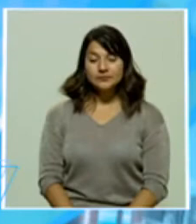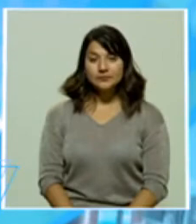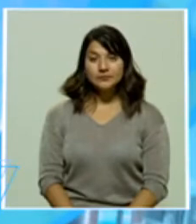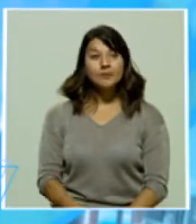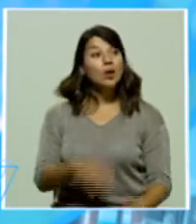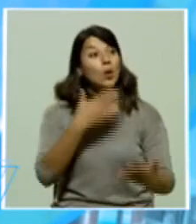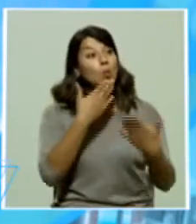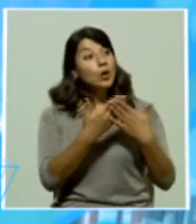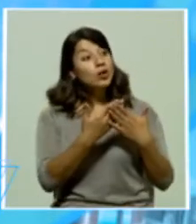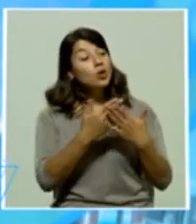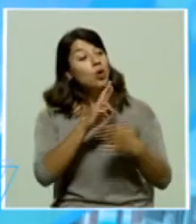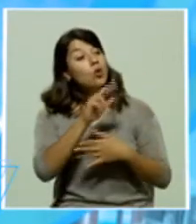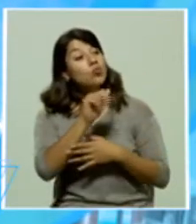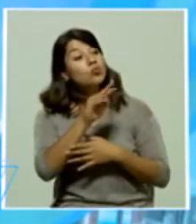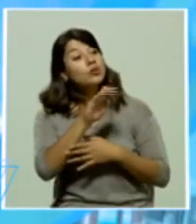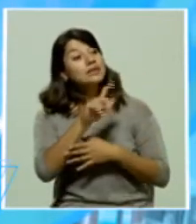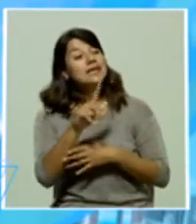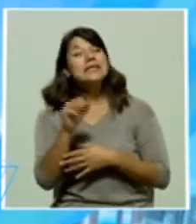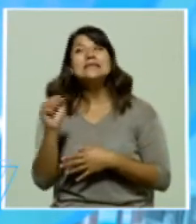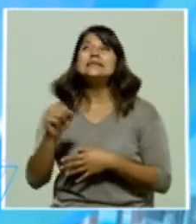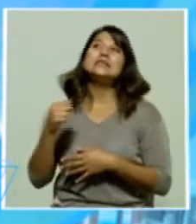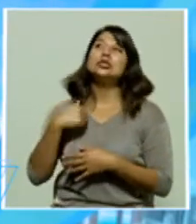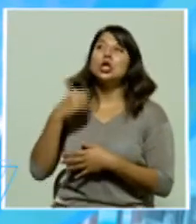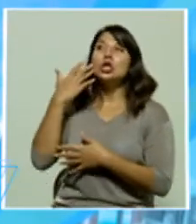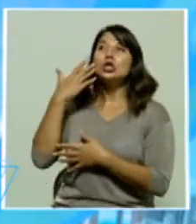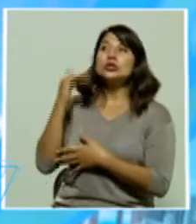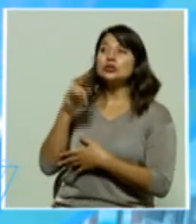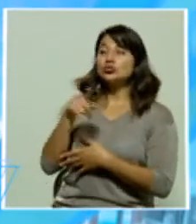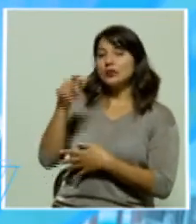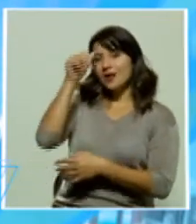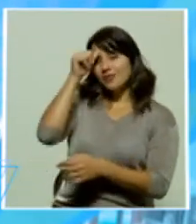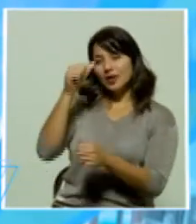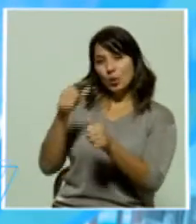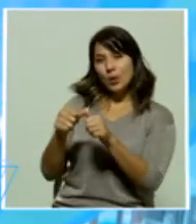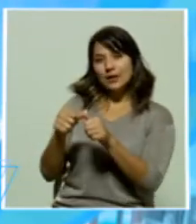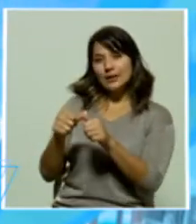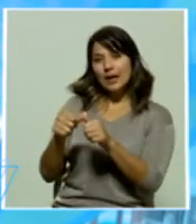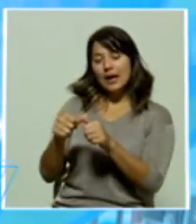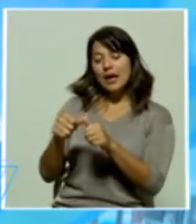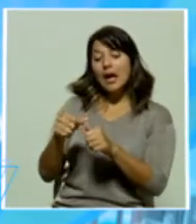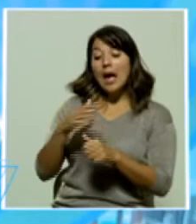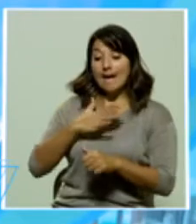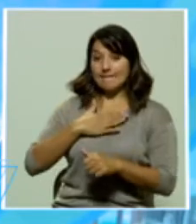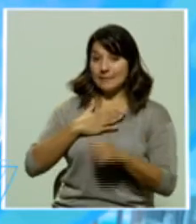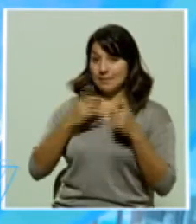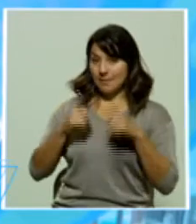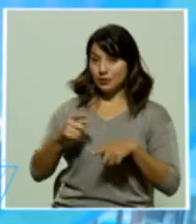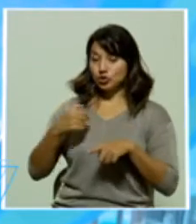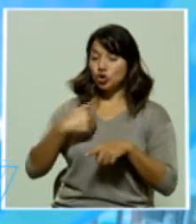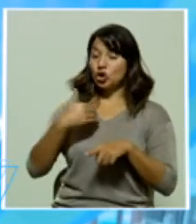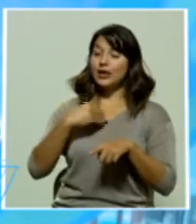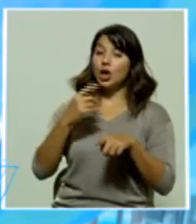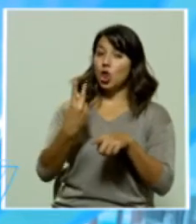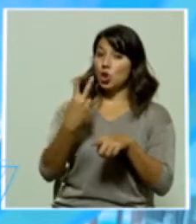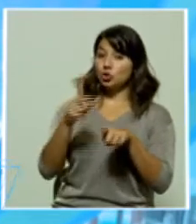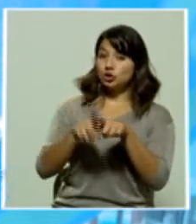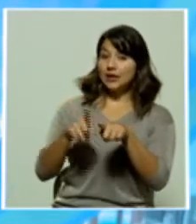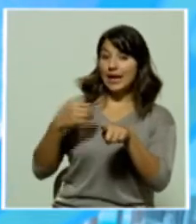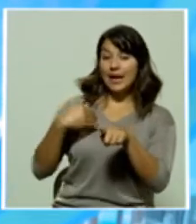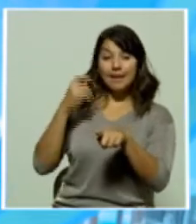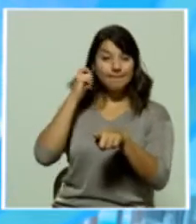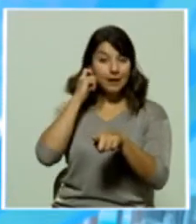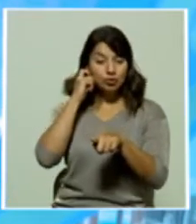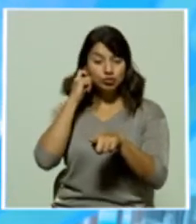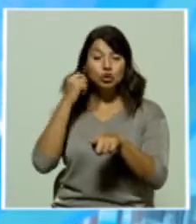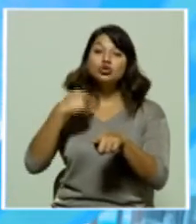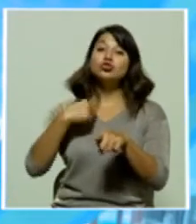Buenísimo. De hecho, yo no sé, yo no sé, Ernesto, si vos te acordás, a mí sí me pasaba. Yo tengo 2 hermanos, hermana y hermana. Yo